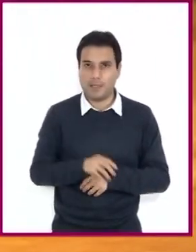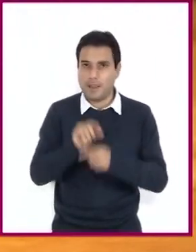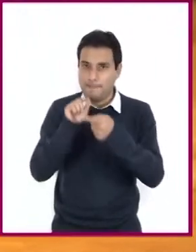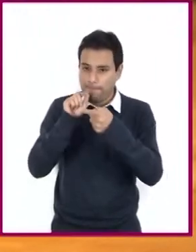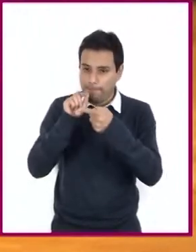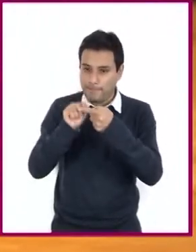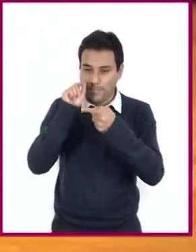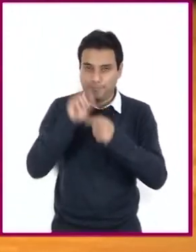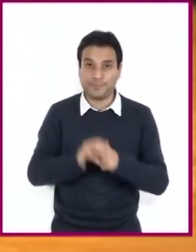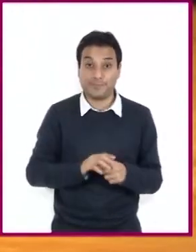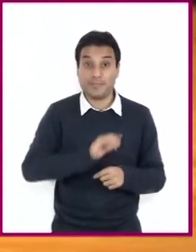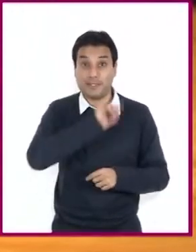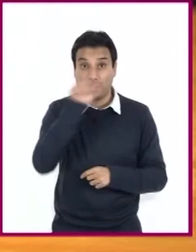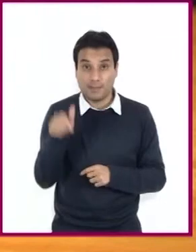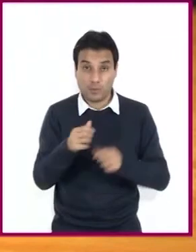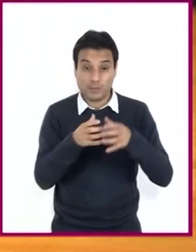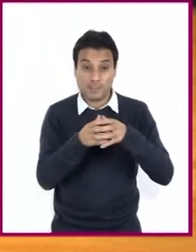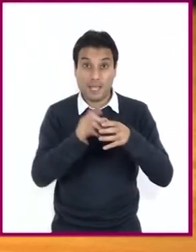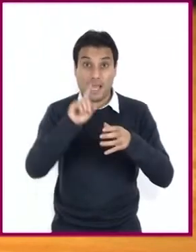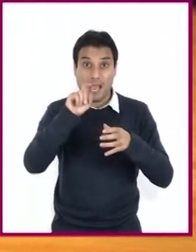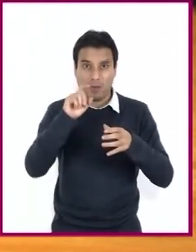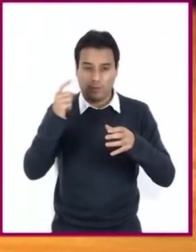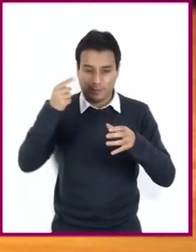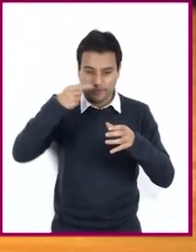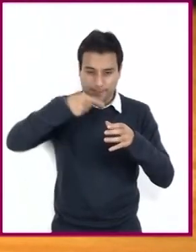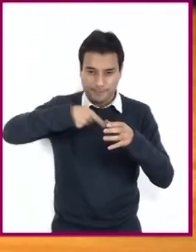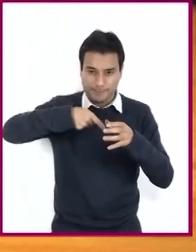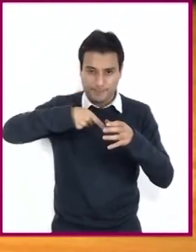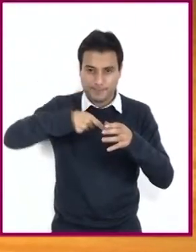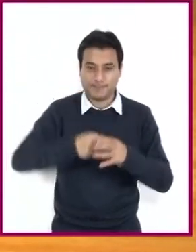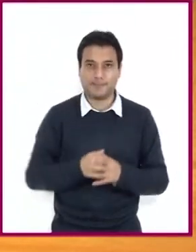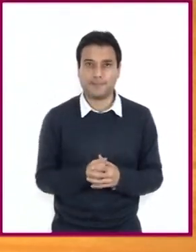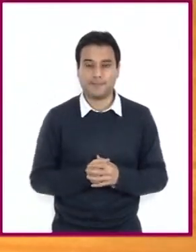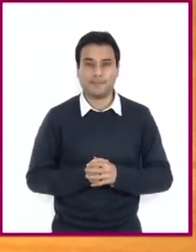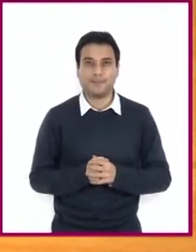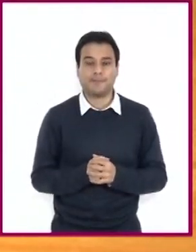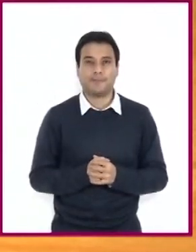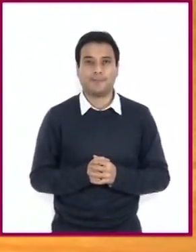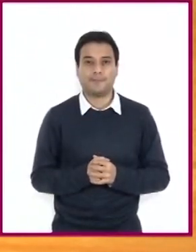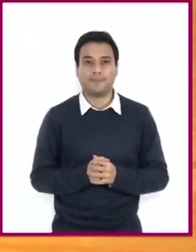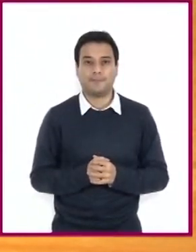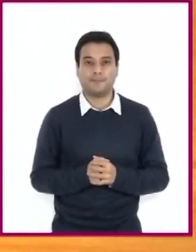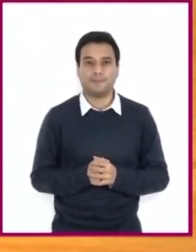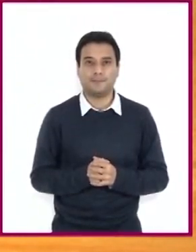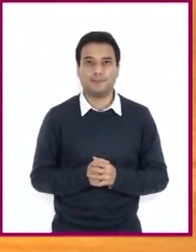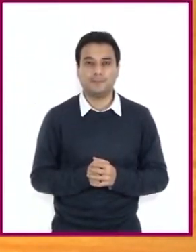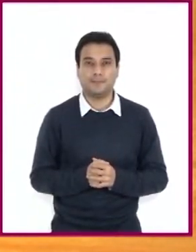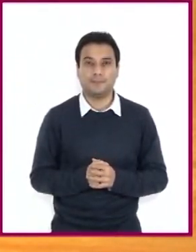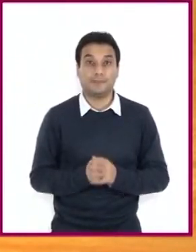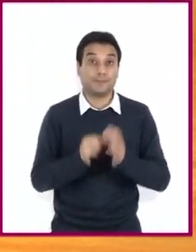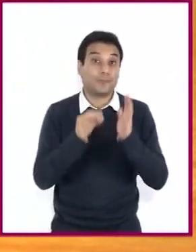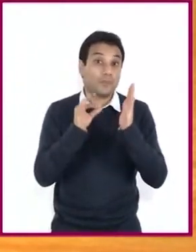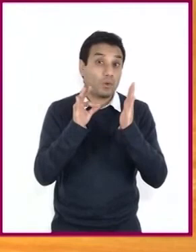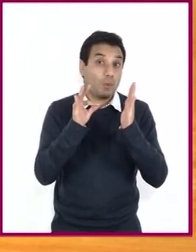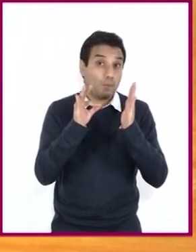Y sumergimos ambos gises en cada recipiente sin que el punto toque el